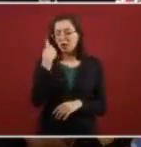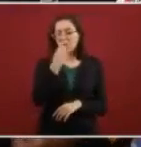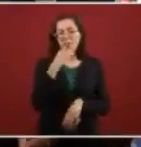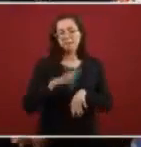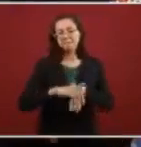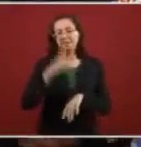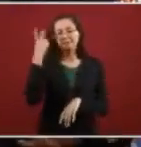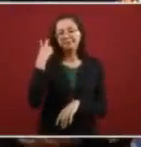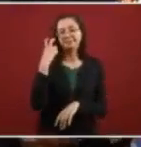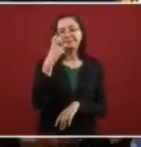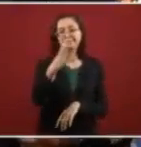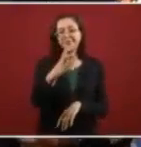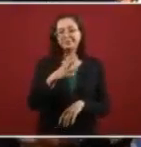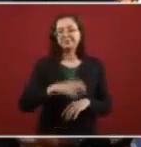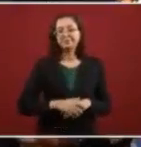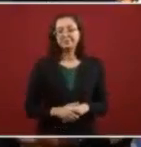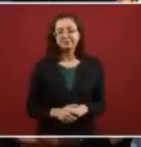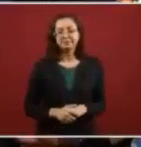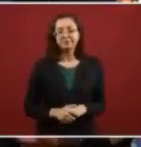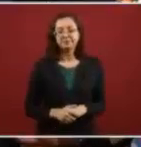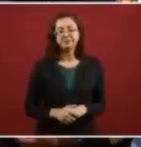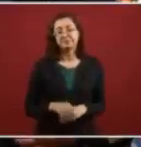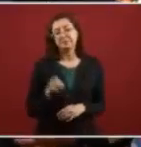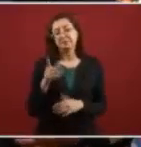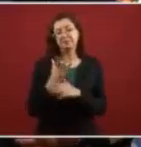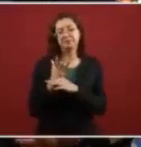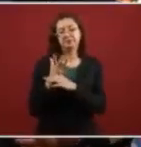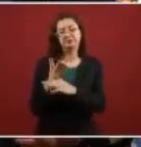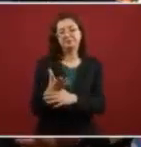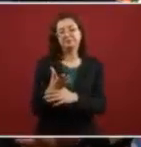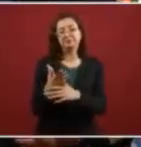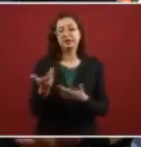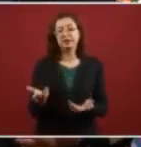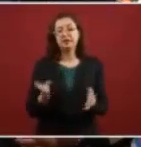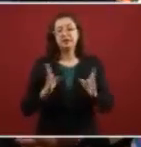donde tenemos información ahora bien la fuerza ella